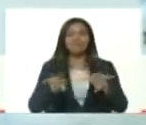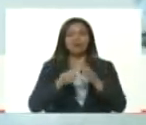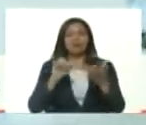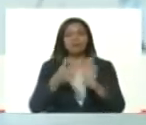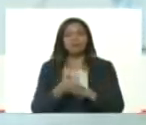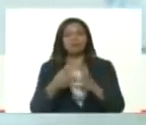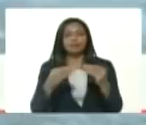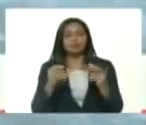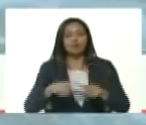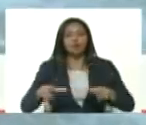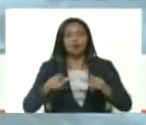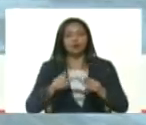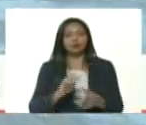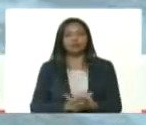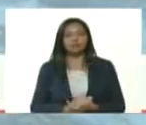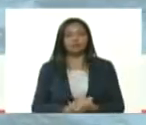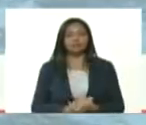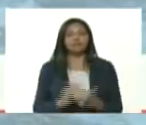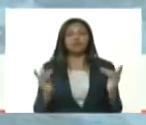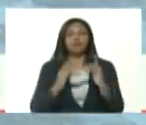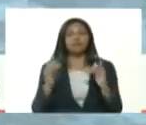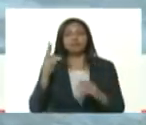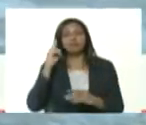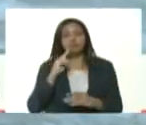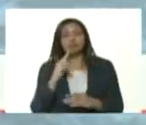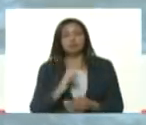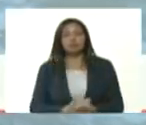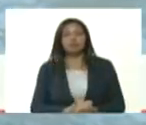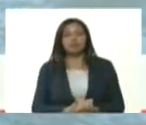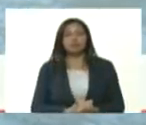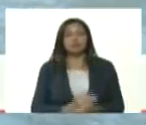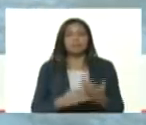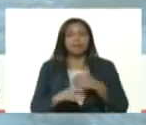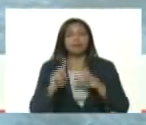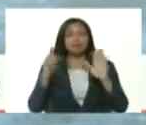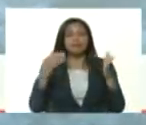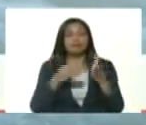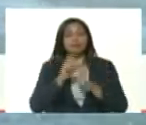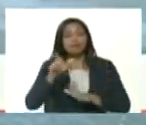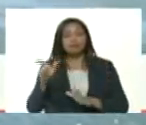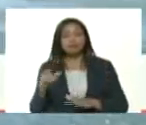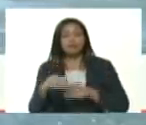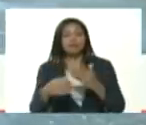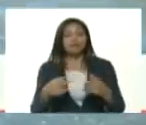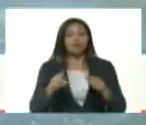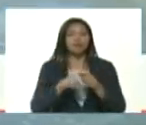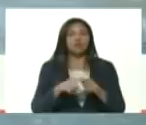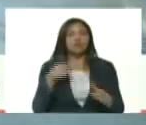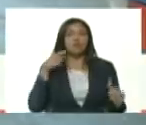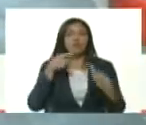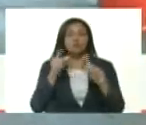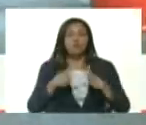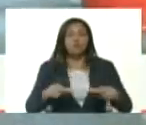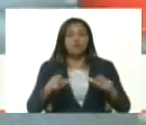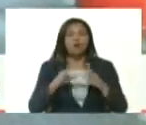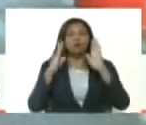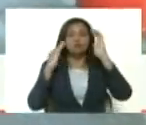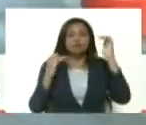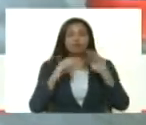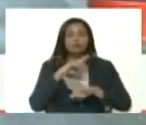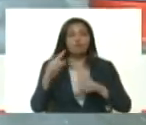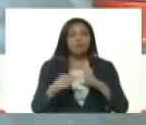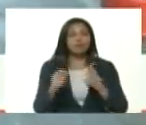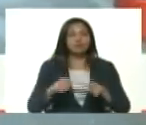de toda esta zona del puente Simón Bolívar, por donde ya han pasado más de 6.000 compatriotas que están ubicados y atendidos en